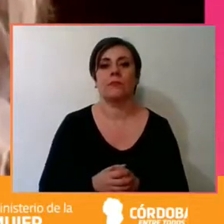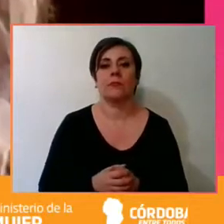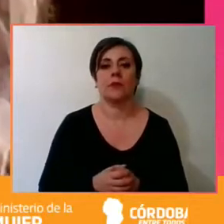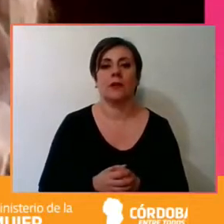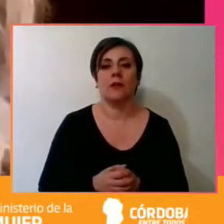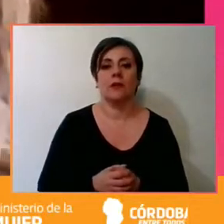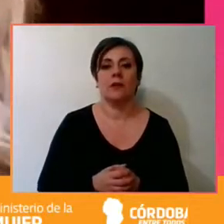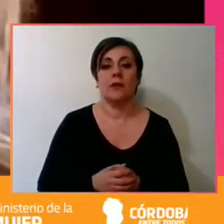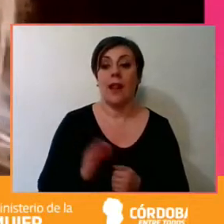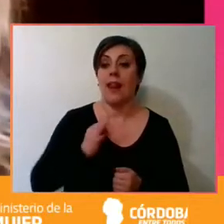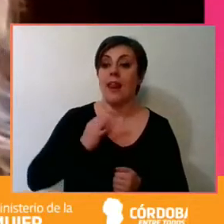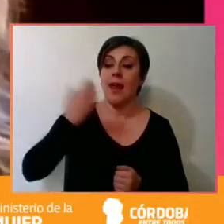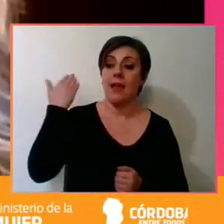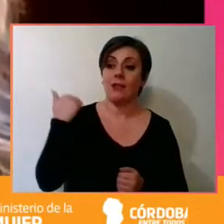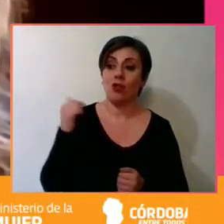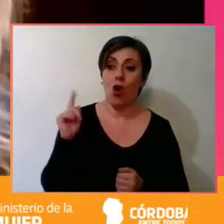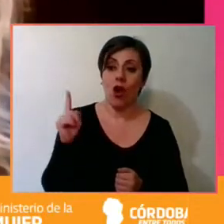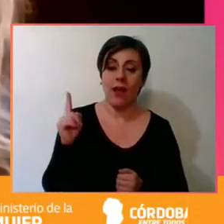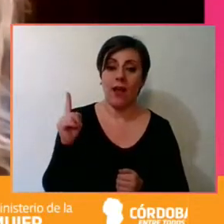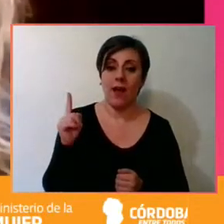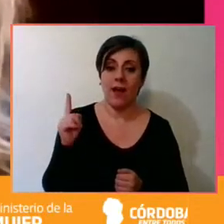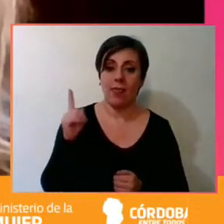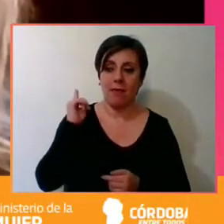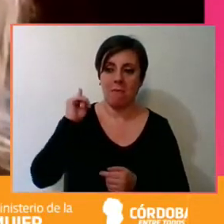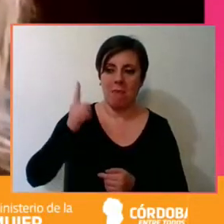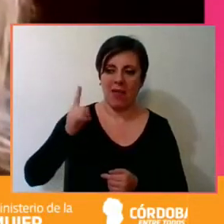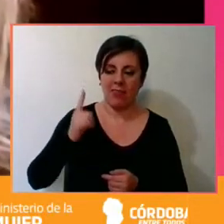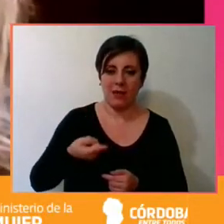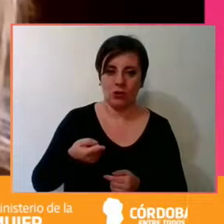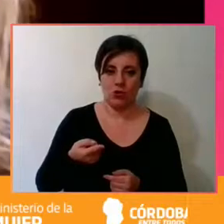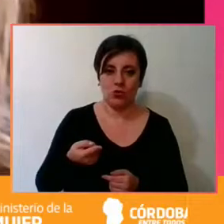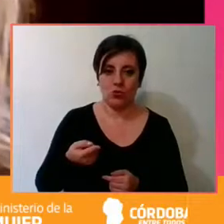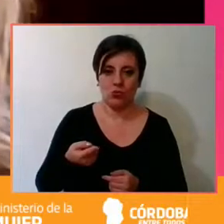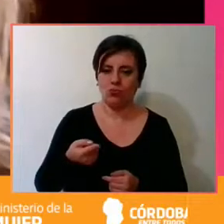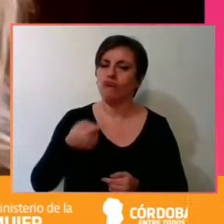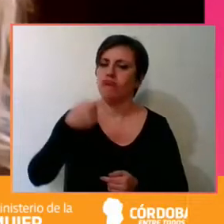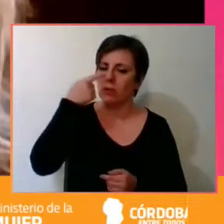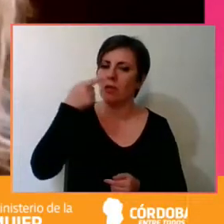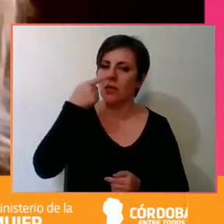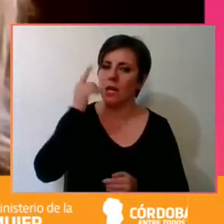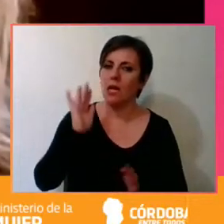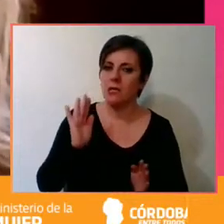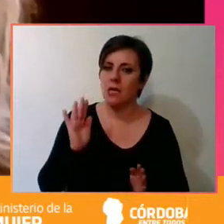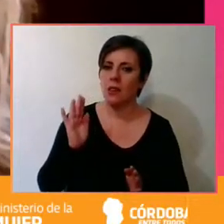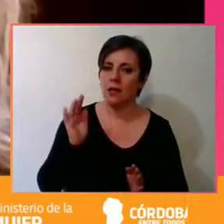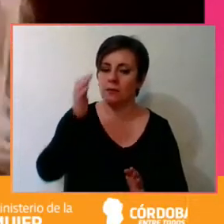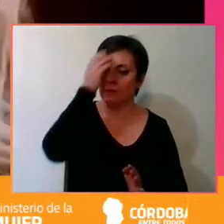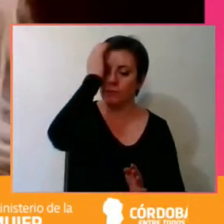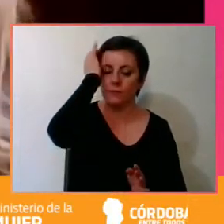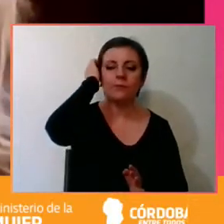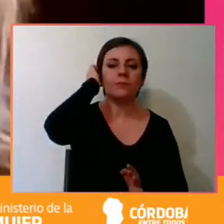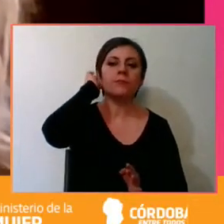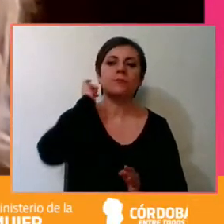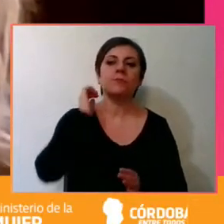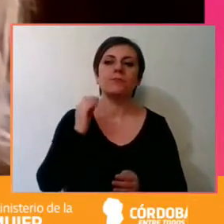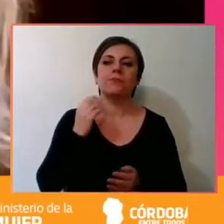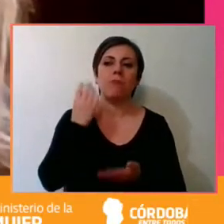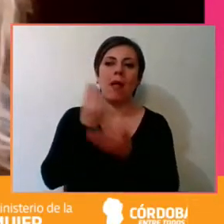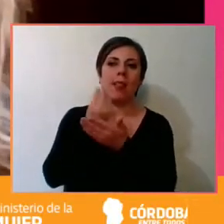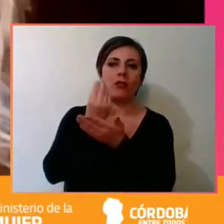La historia de mandatos es muy interesante, porque además ha